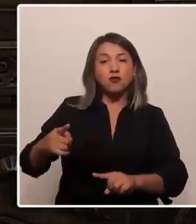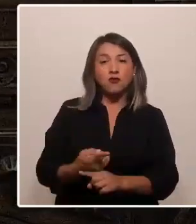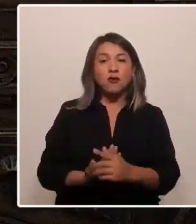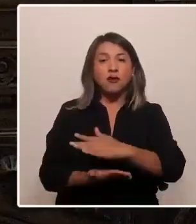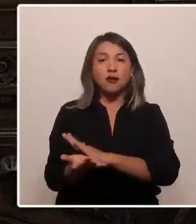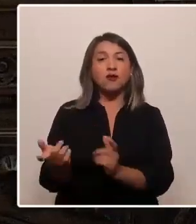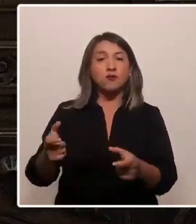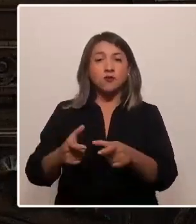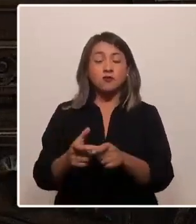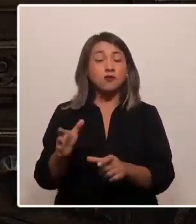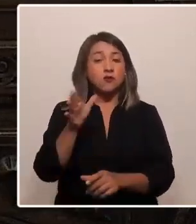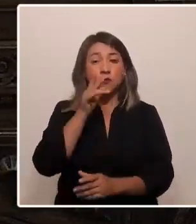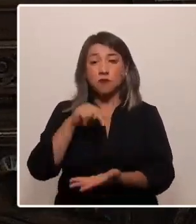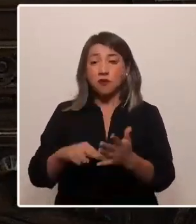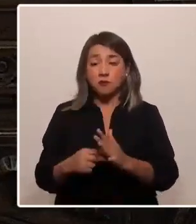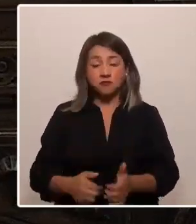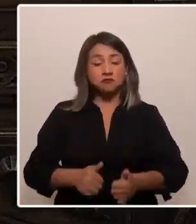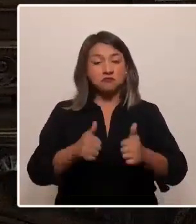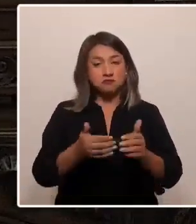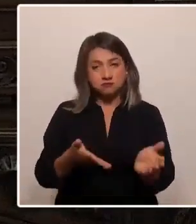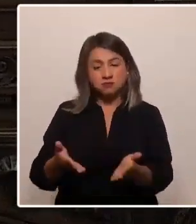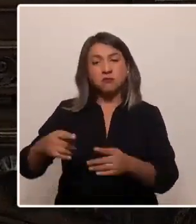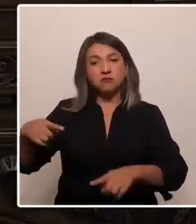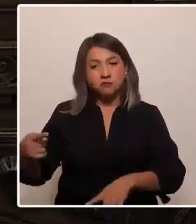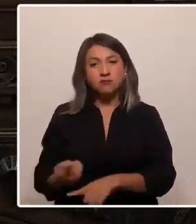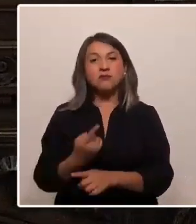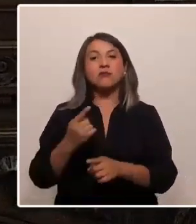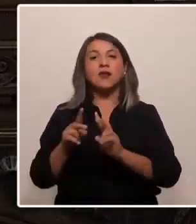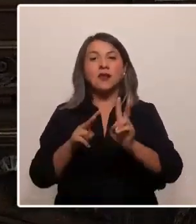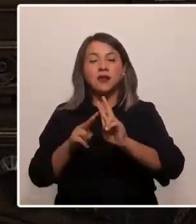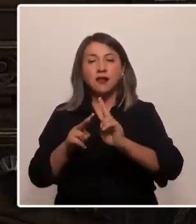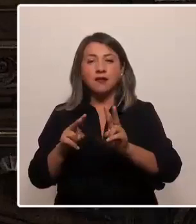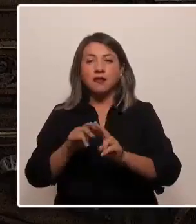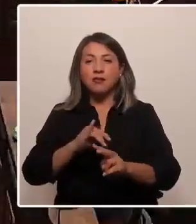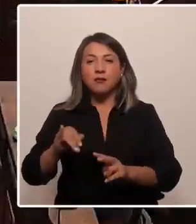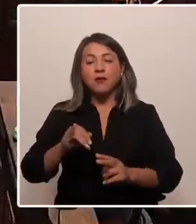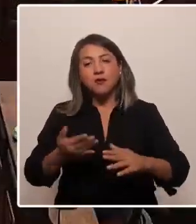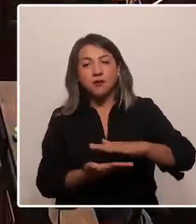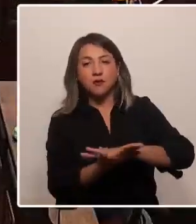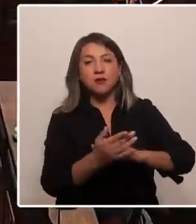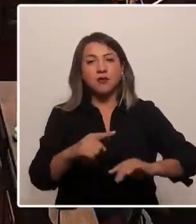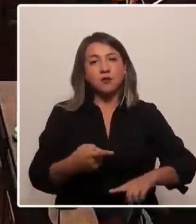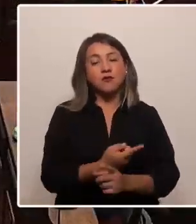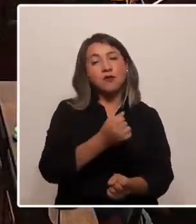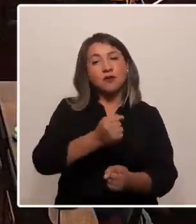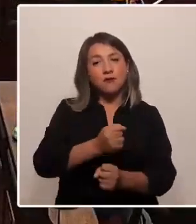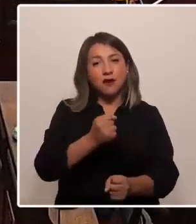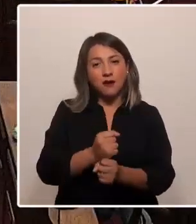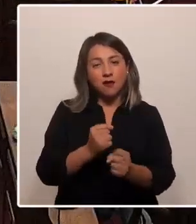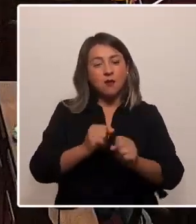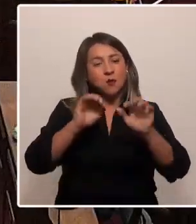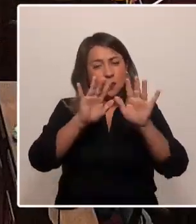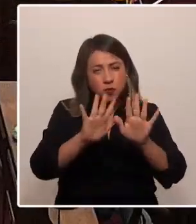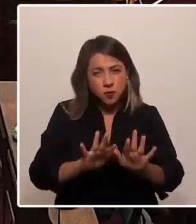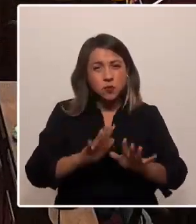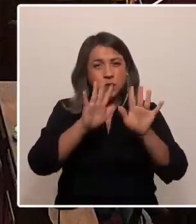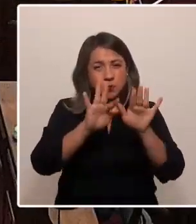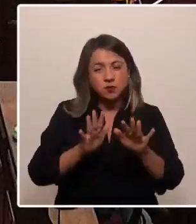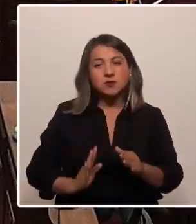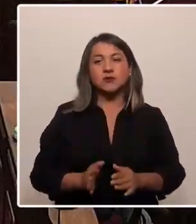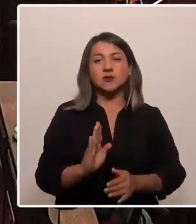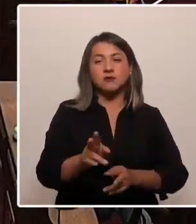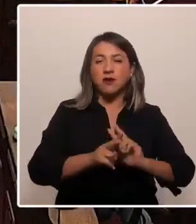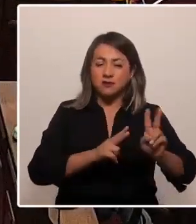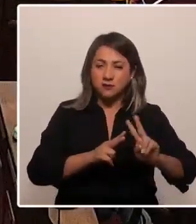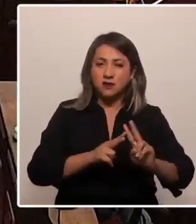no hay problema con ello, pues volverán mejoradas en unos días más. Hemos trabajado de forma incansable y lo seguiremos haciendo